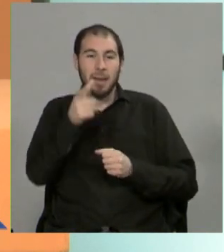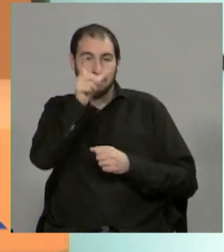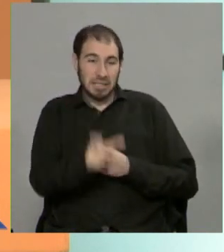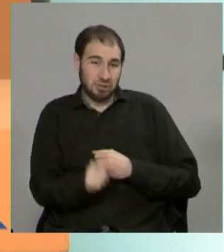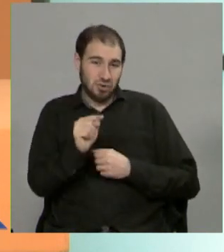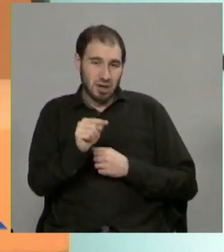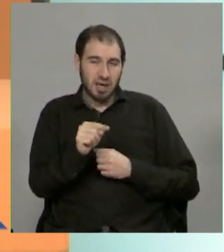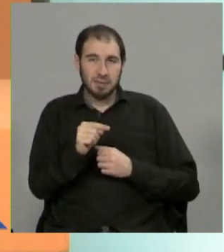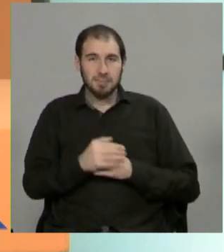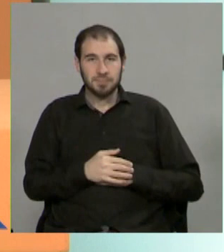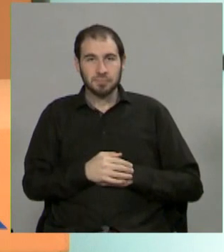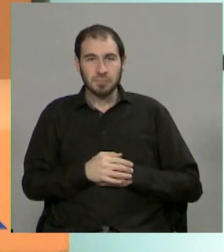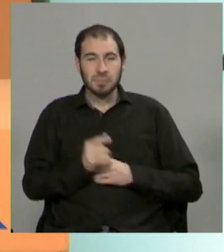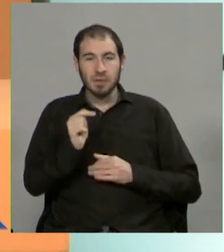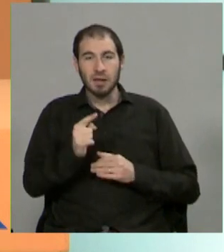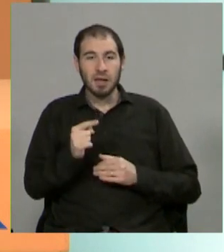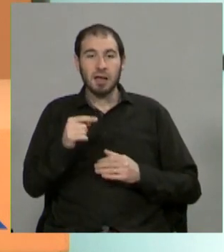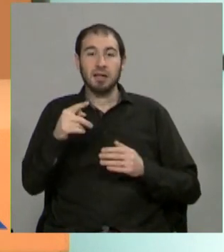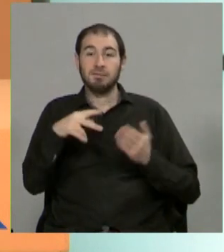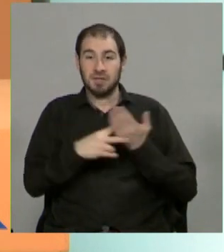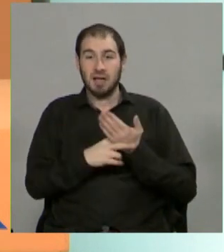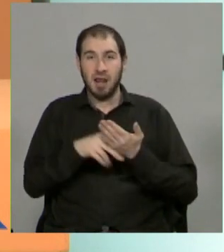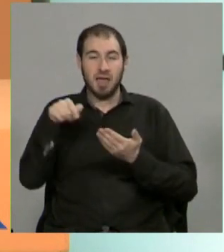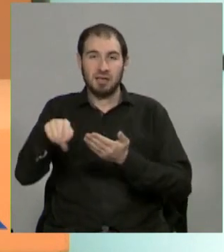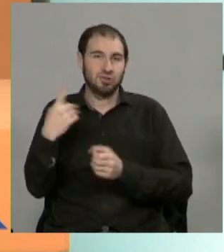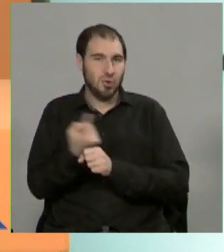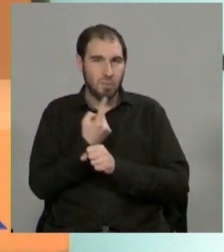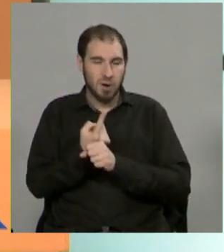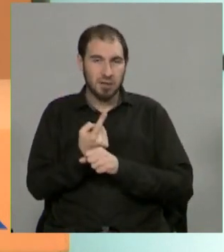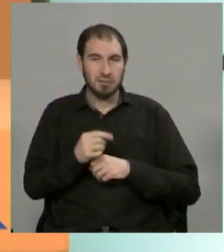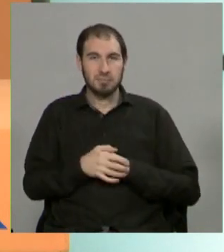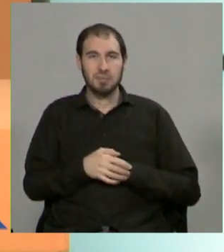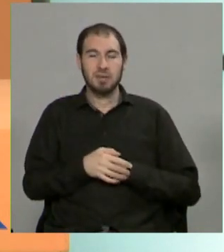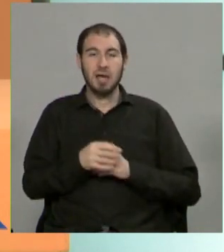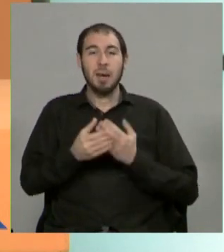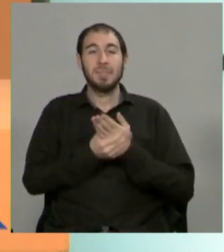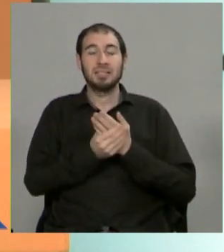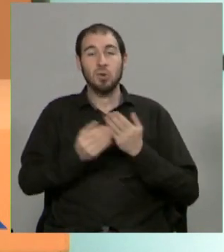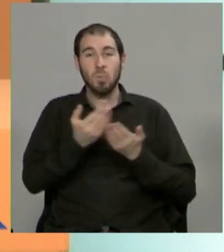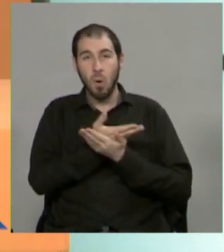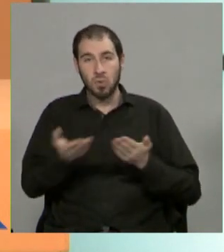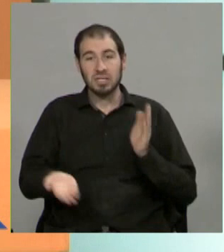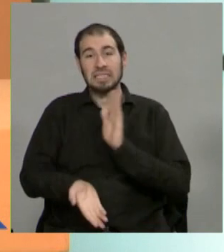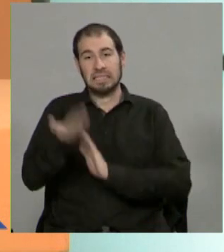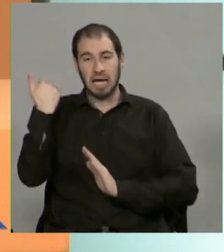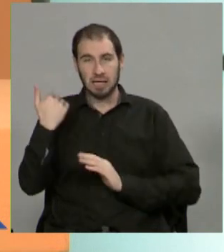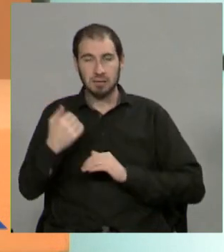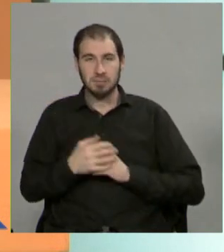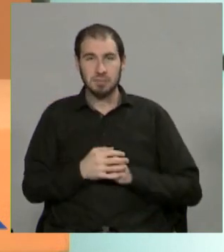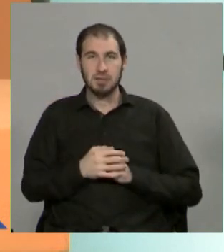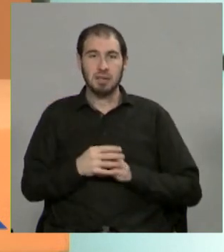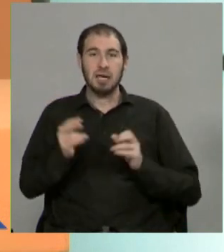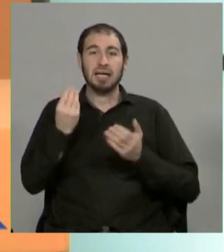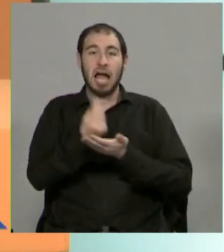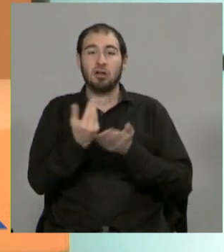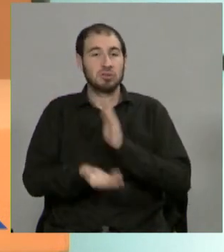que debiera estar al frente de esta fiscalía, y en ese sentido, bueno, el Ministerio Público ha quitado el